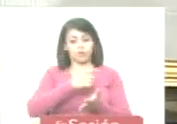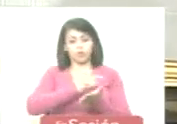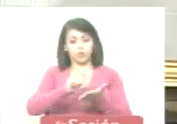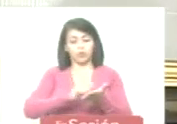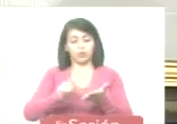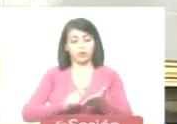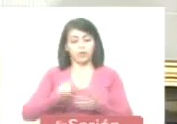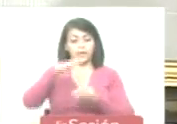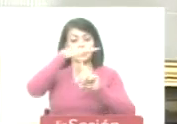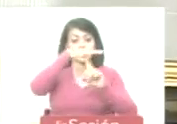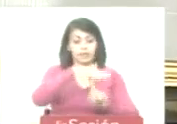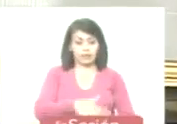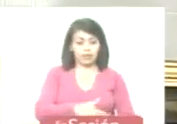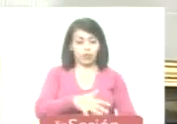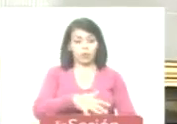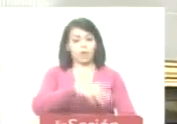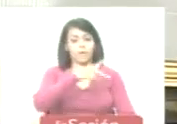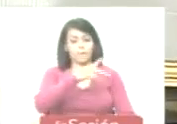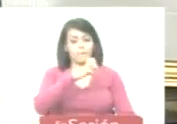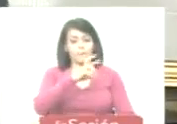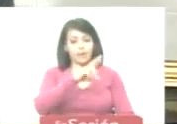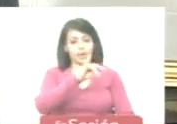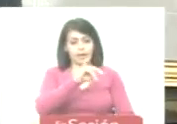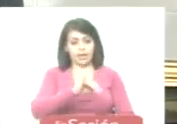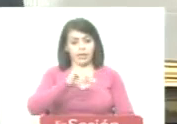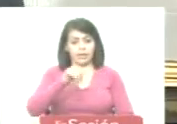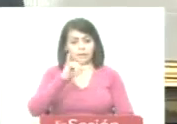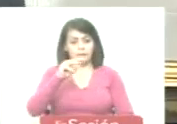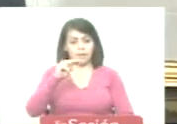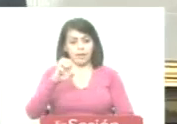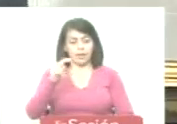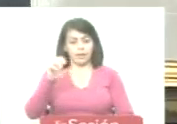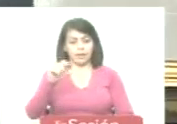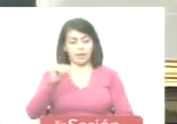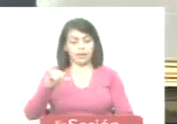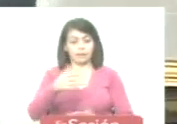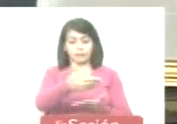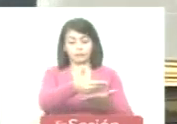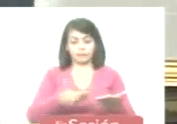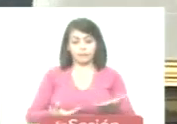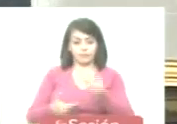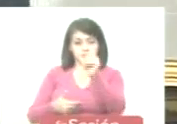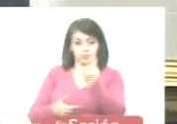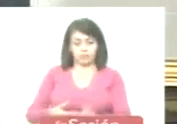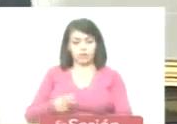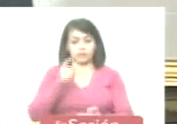el dictador Marcos Pérez Jiménez contrató como tarifado a